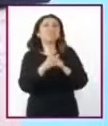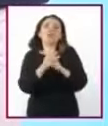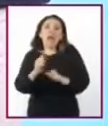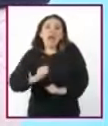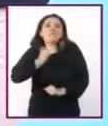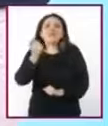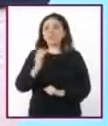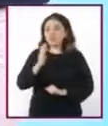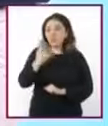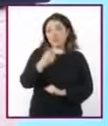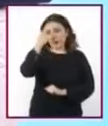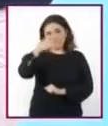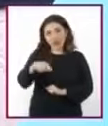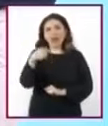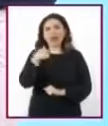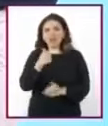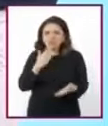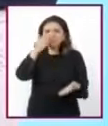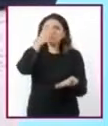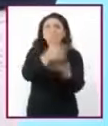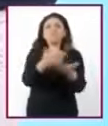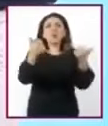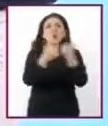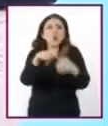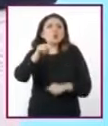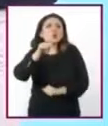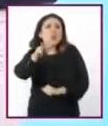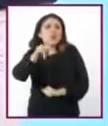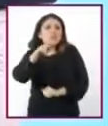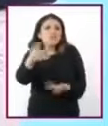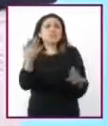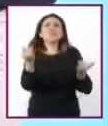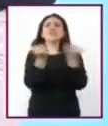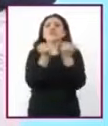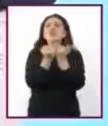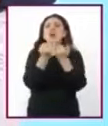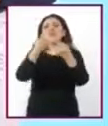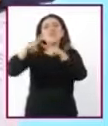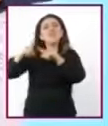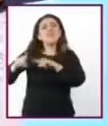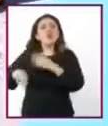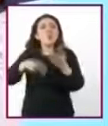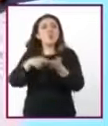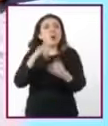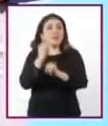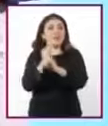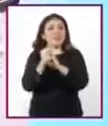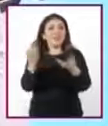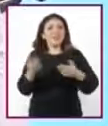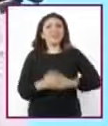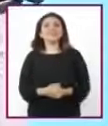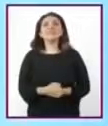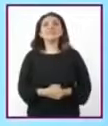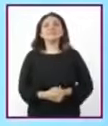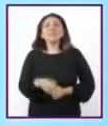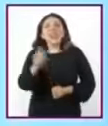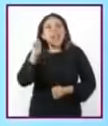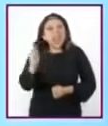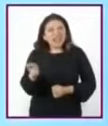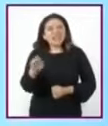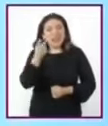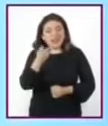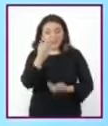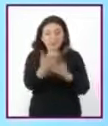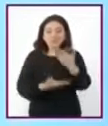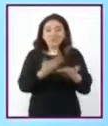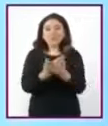los avances tecnológicos para llegar hasta ustedes a través de la televisión abierta y mediante diversos espacios de la web. Se trata de